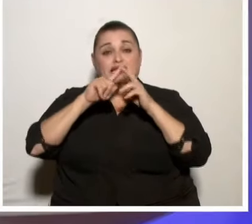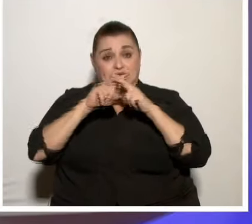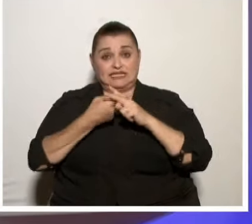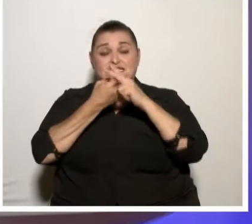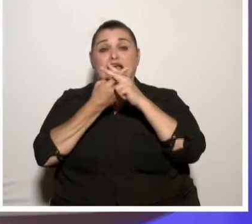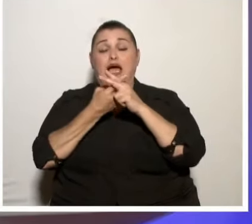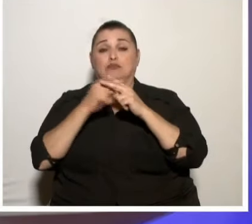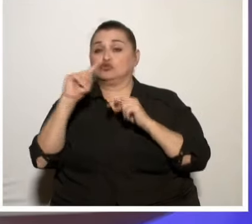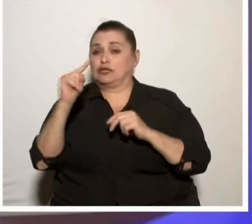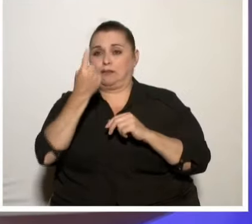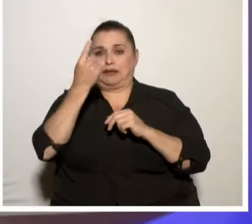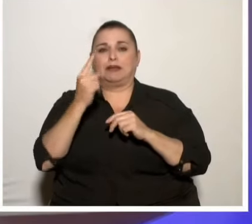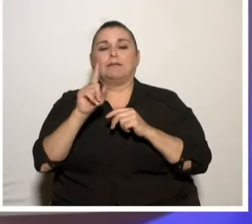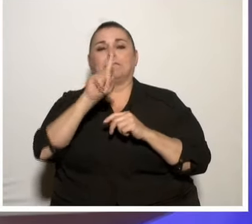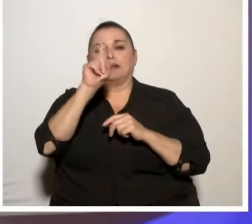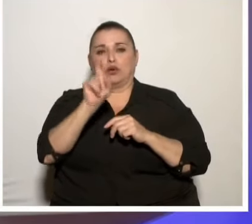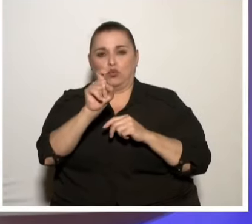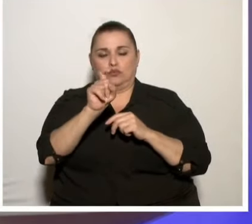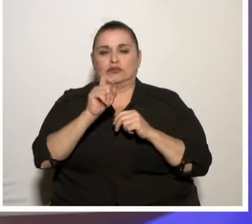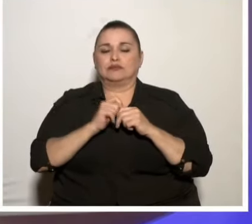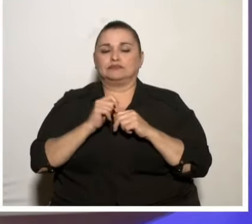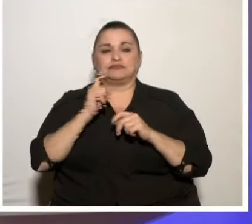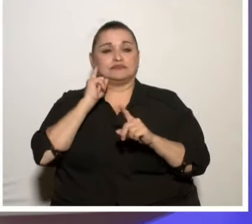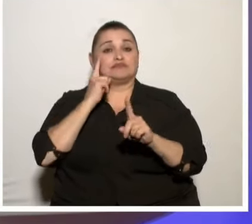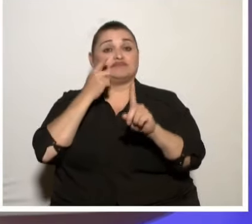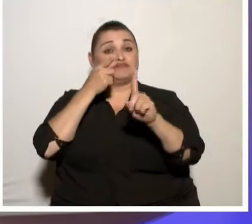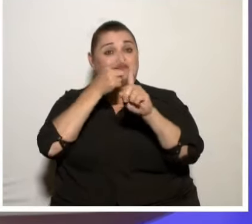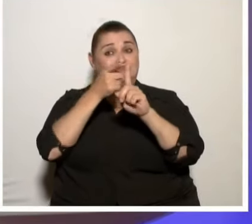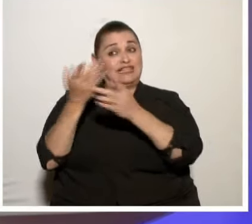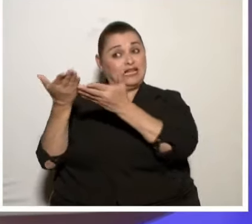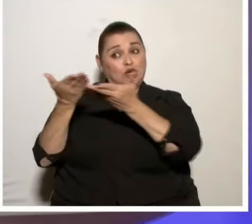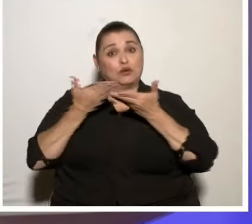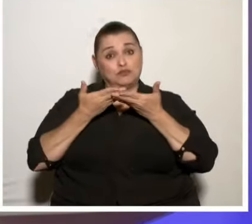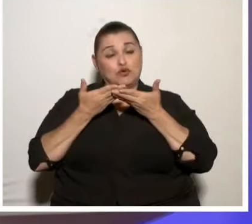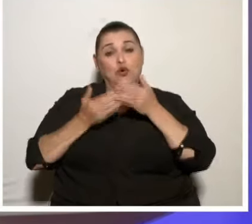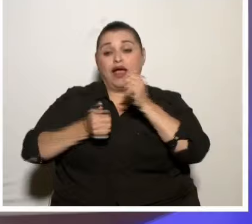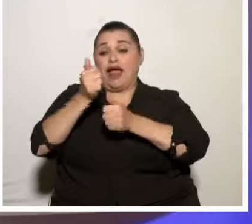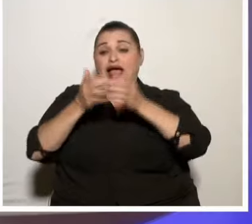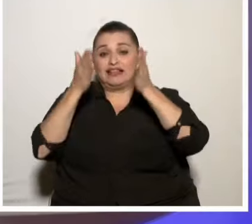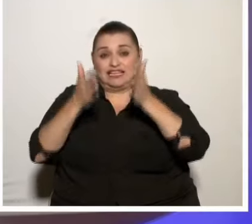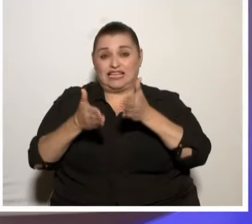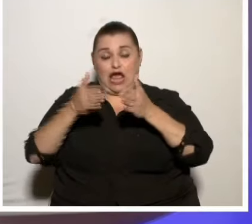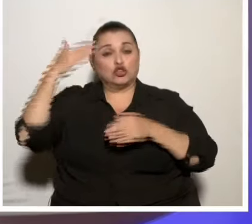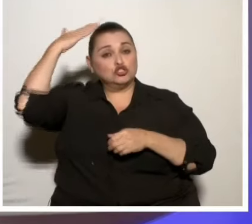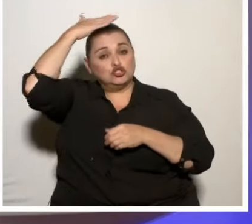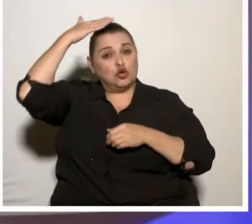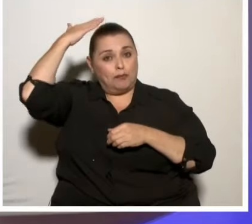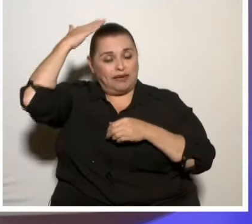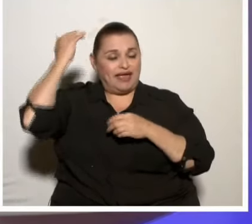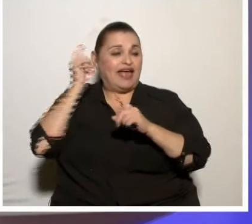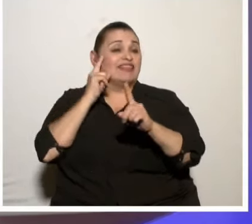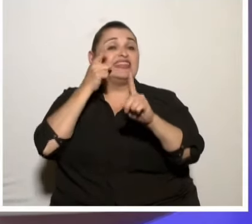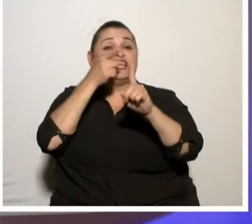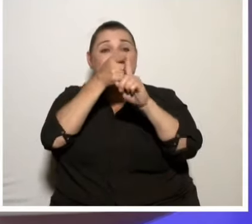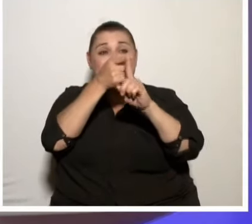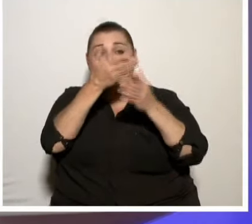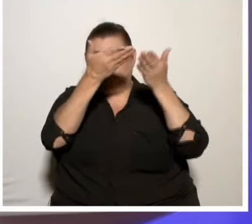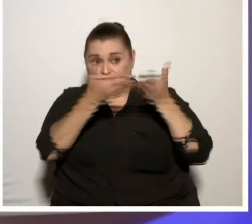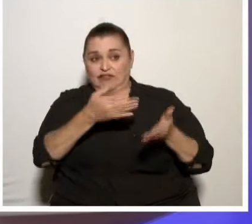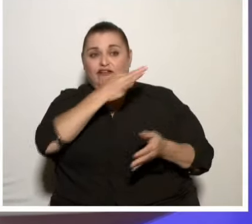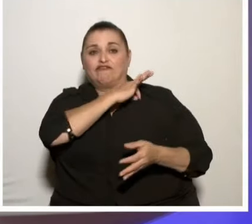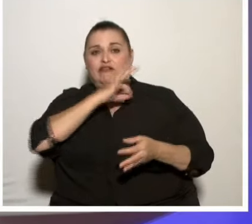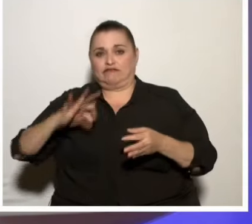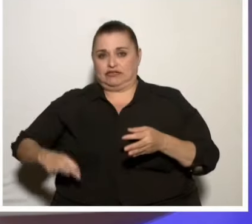Iniciamos con la primera. Esta pregunta la envió el candidato John Vega y va dirigida al señor